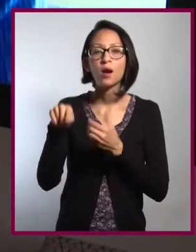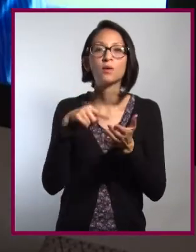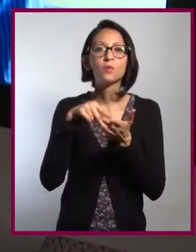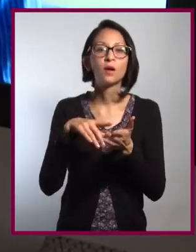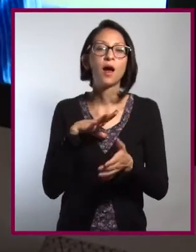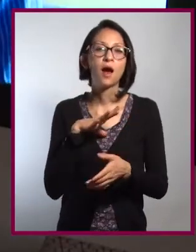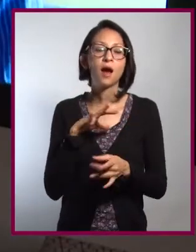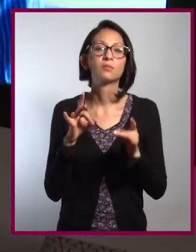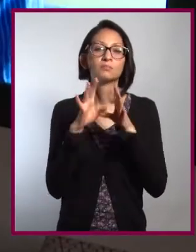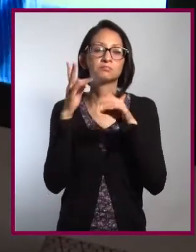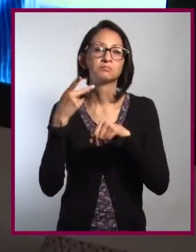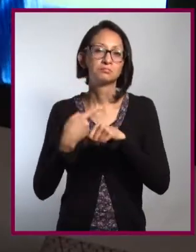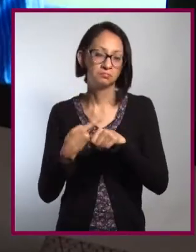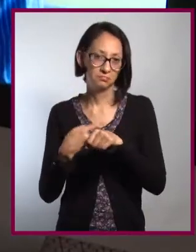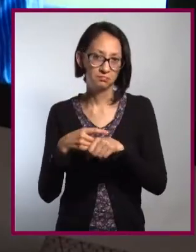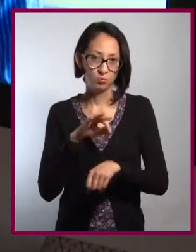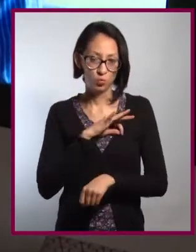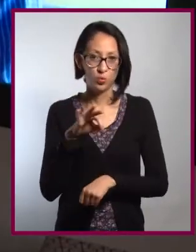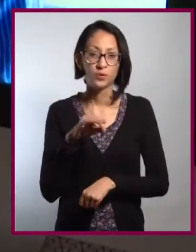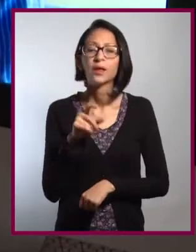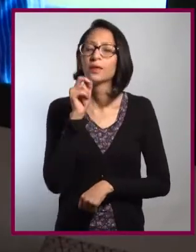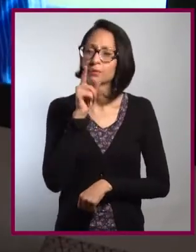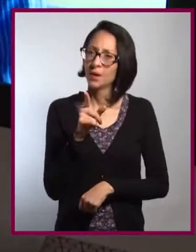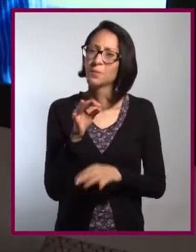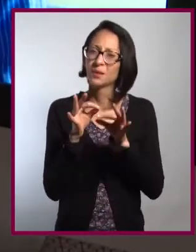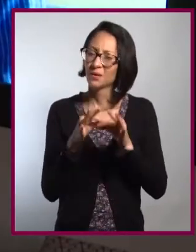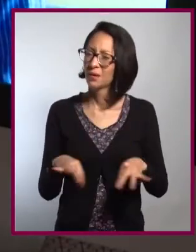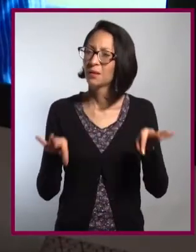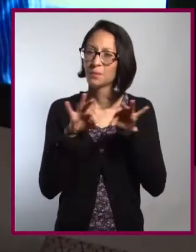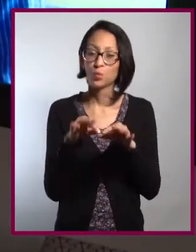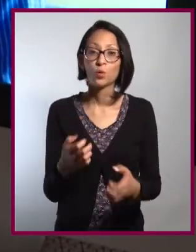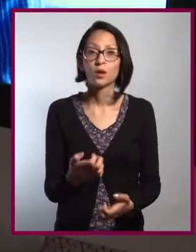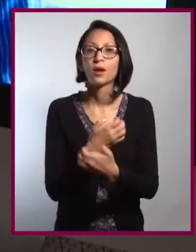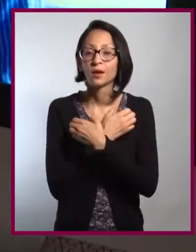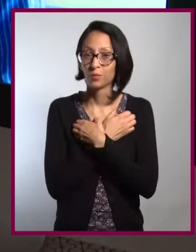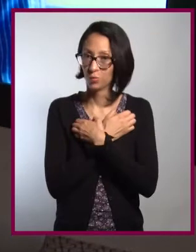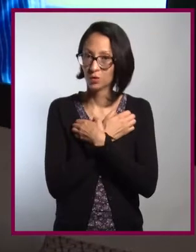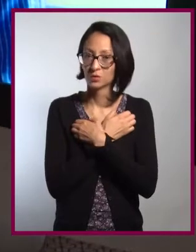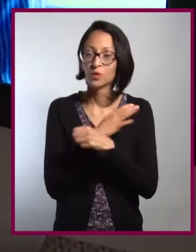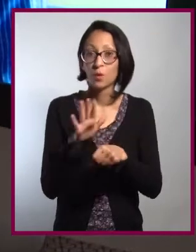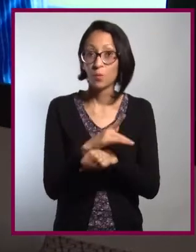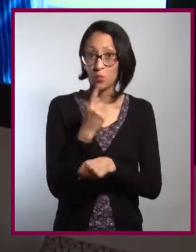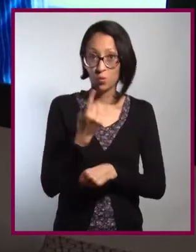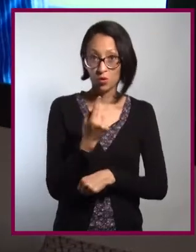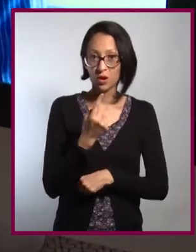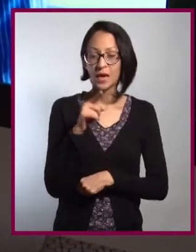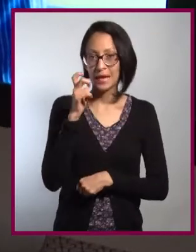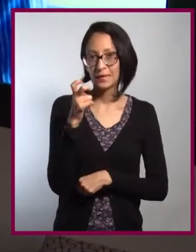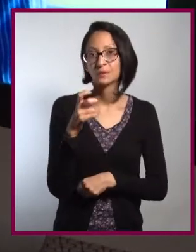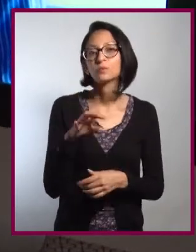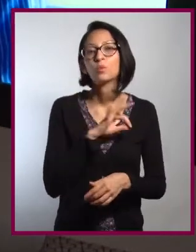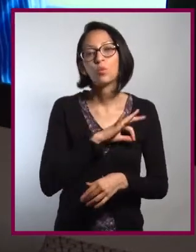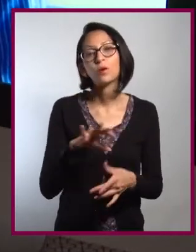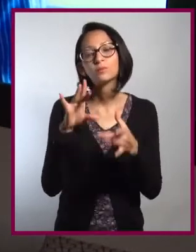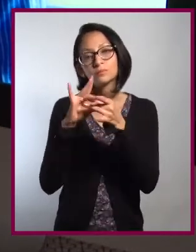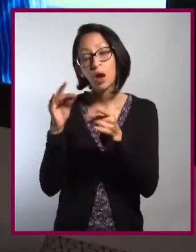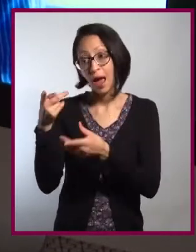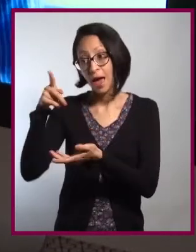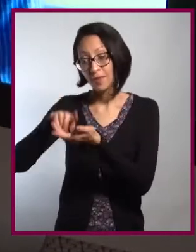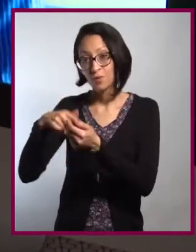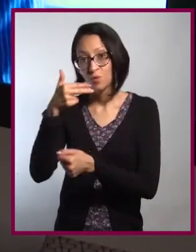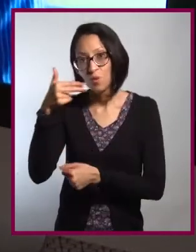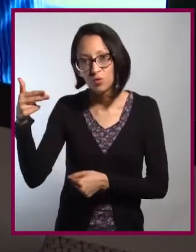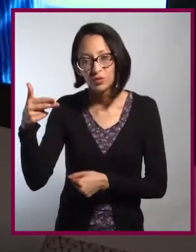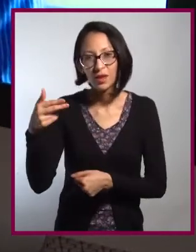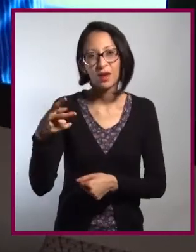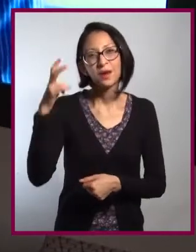segundo lugar, creo que la educación es algo primordial y esto se puede implementar desde los hoteles, desde las agencias de viajes,